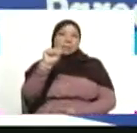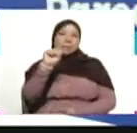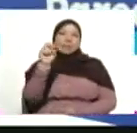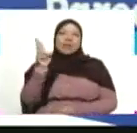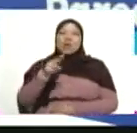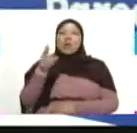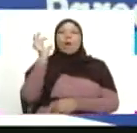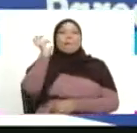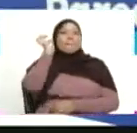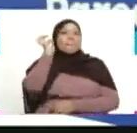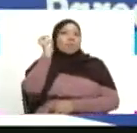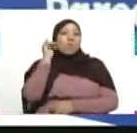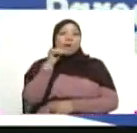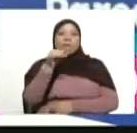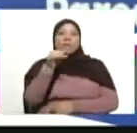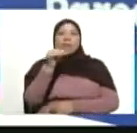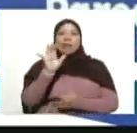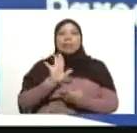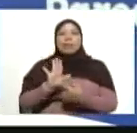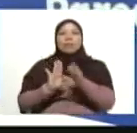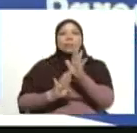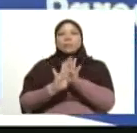detenerla.